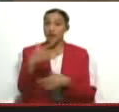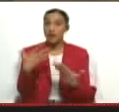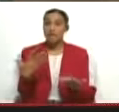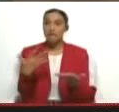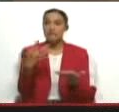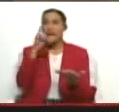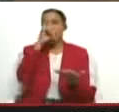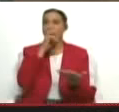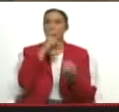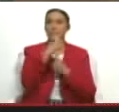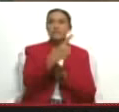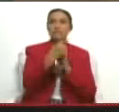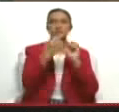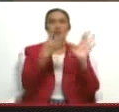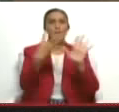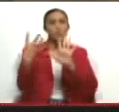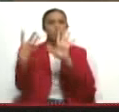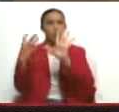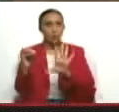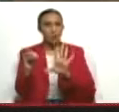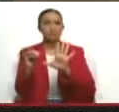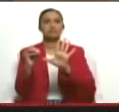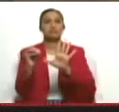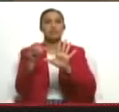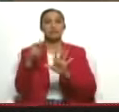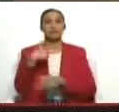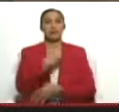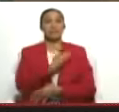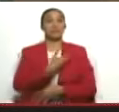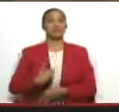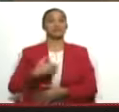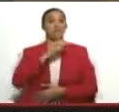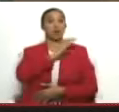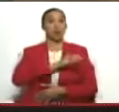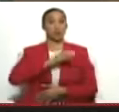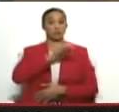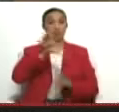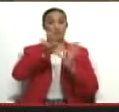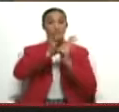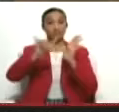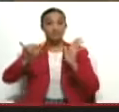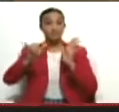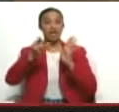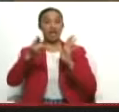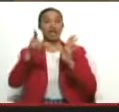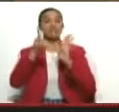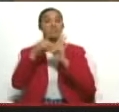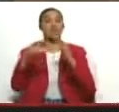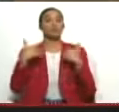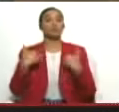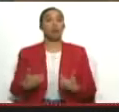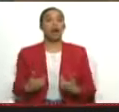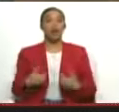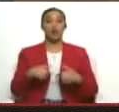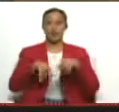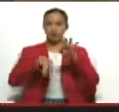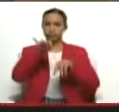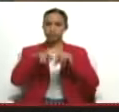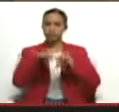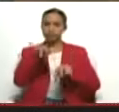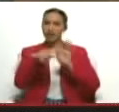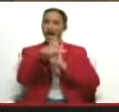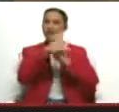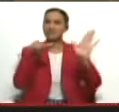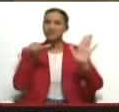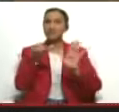años 90 presidente de la propia comisión de derechos humanos de la asamblea Constituyente que redactó el título tres de las cual